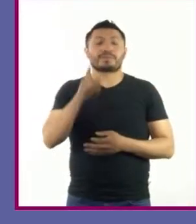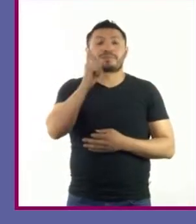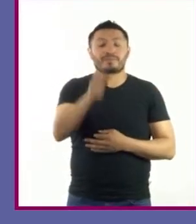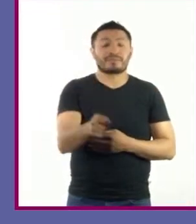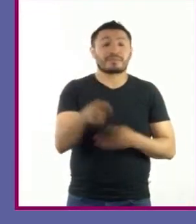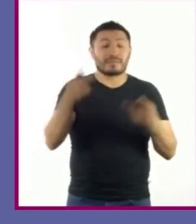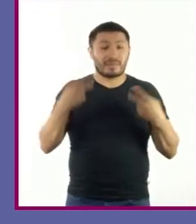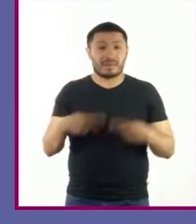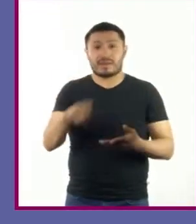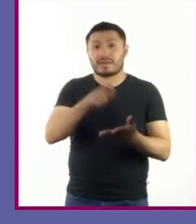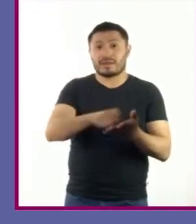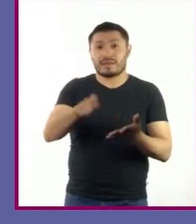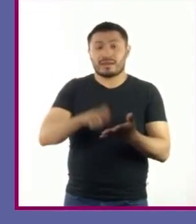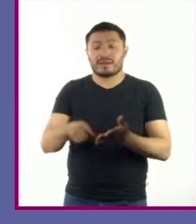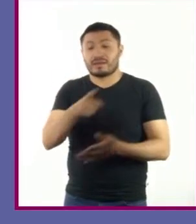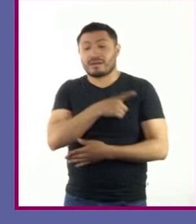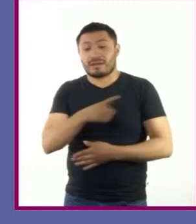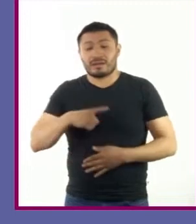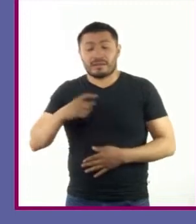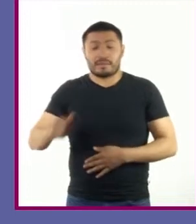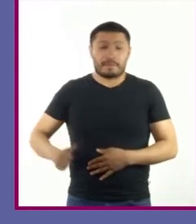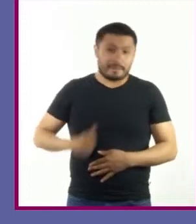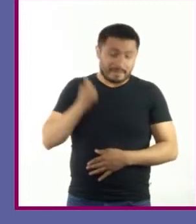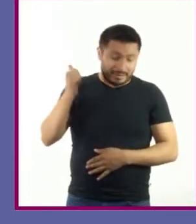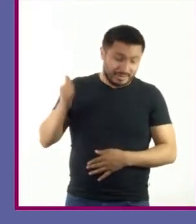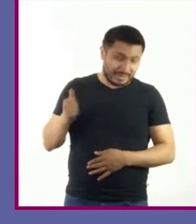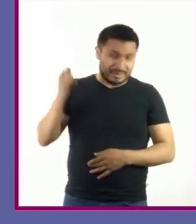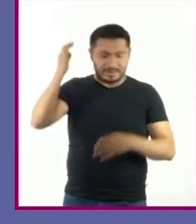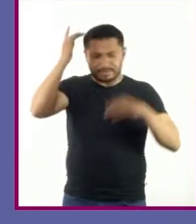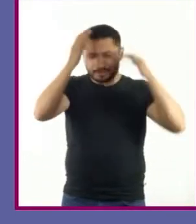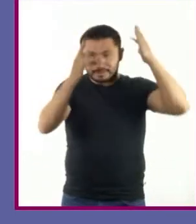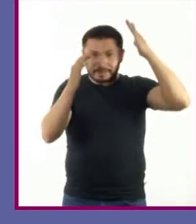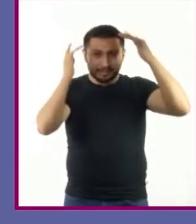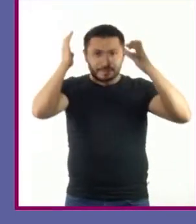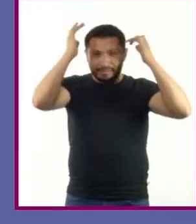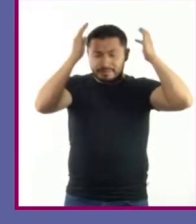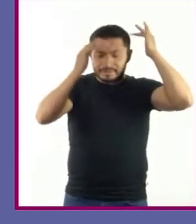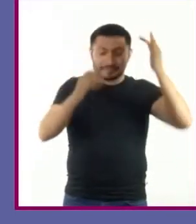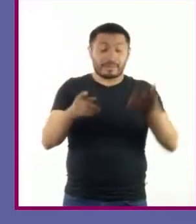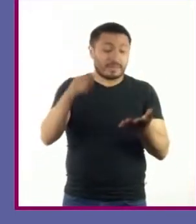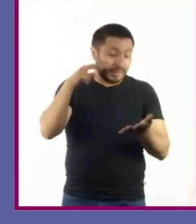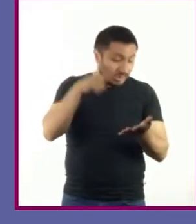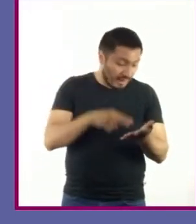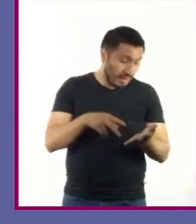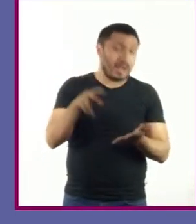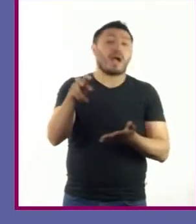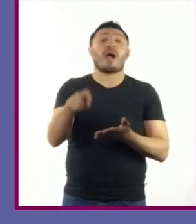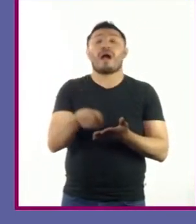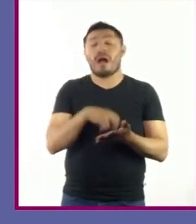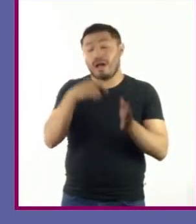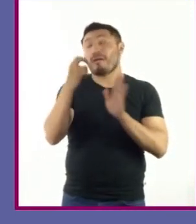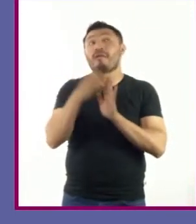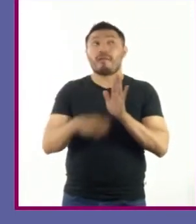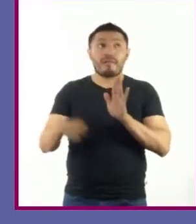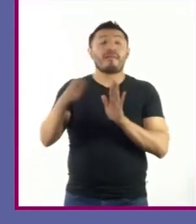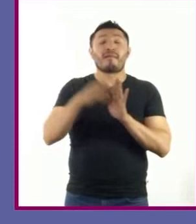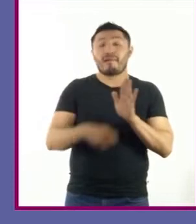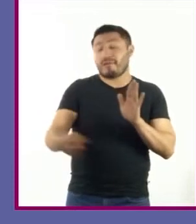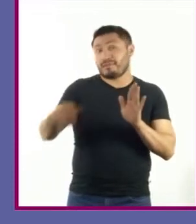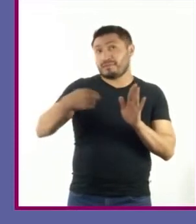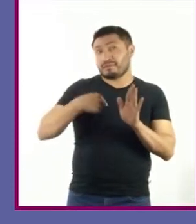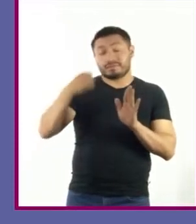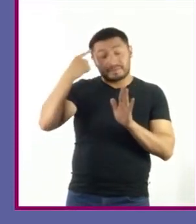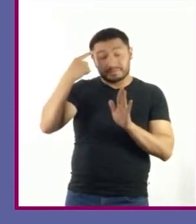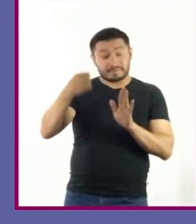del texto debe aprovechar la ocasión para reflexionar sobre estos señalamientos y considerar lo que puede mejorar en ese